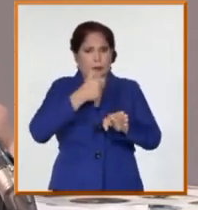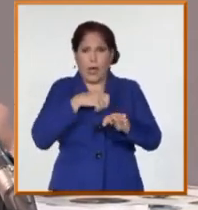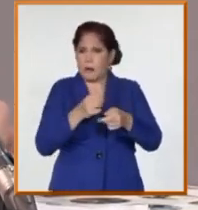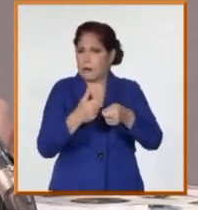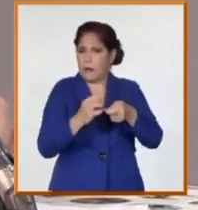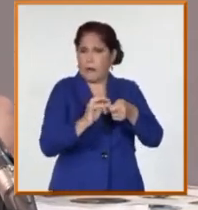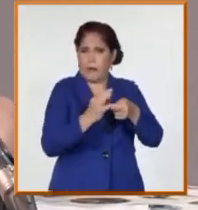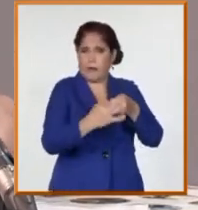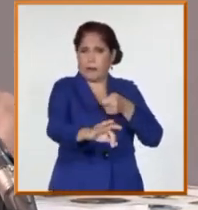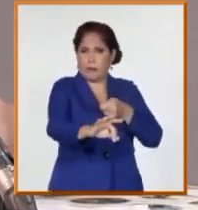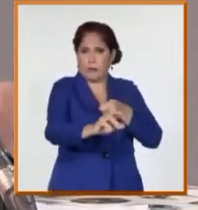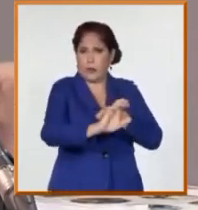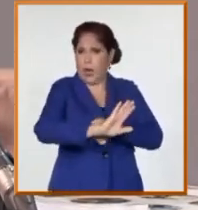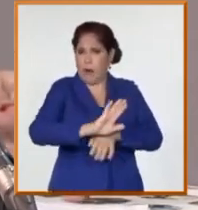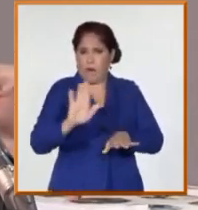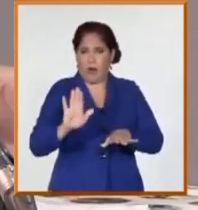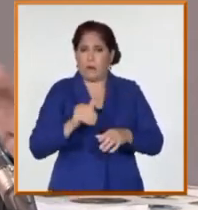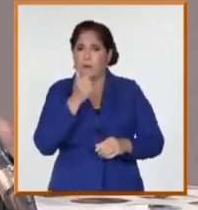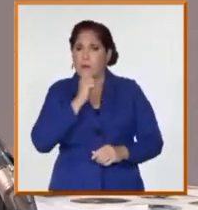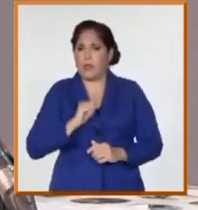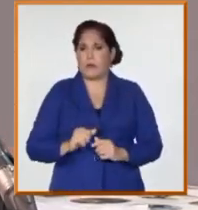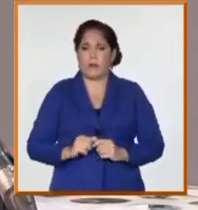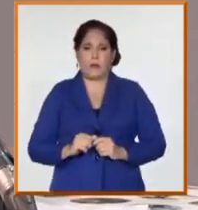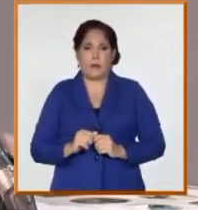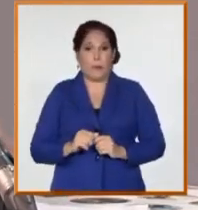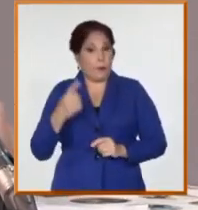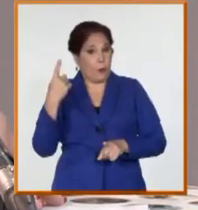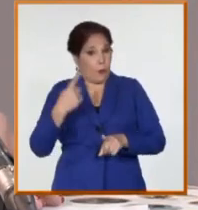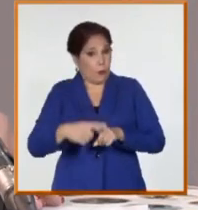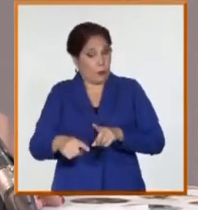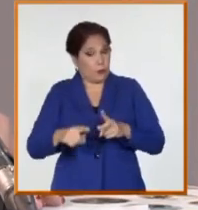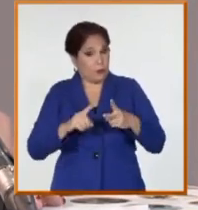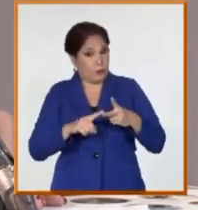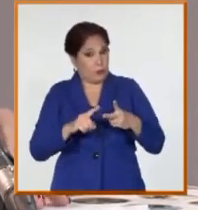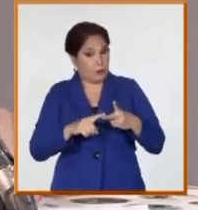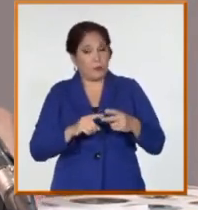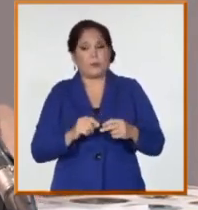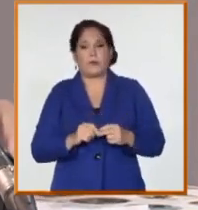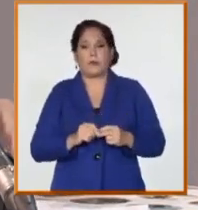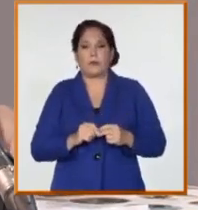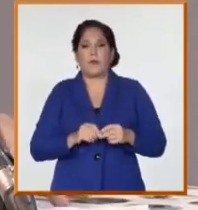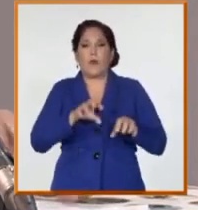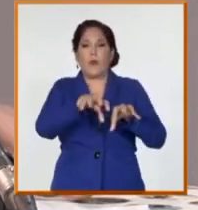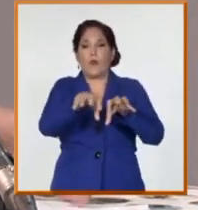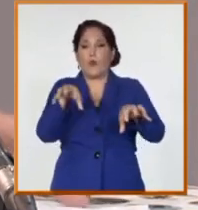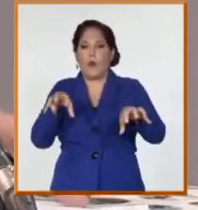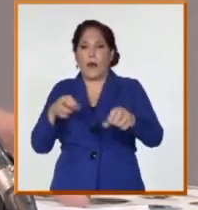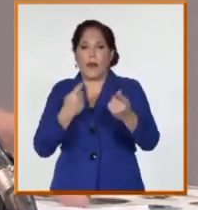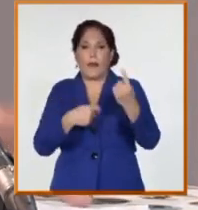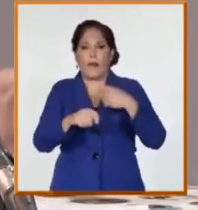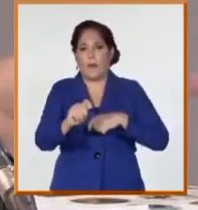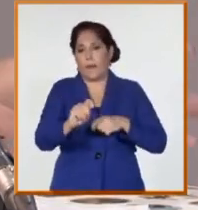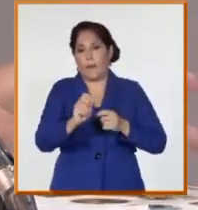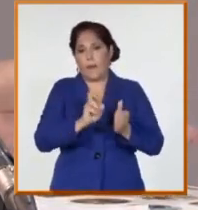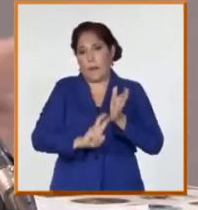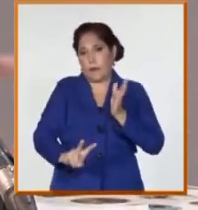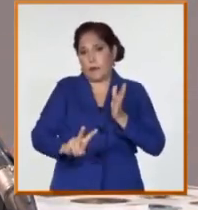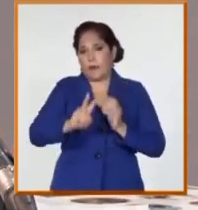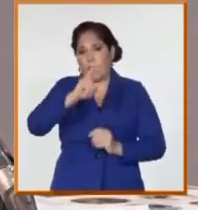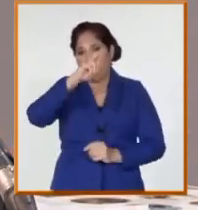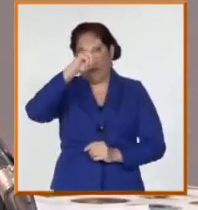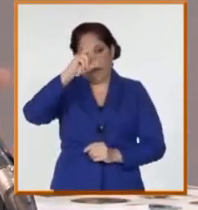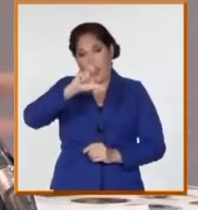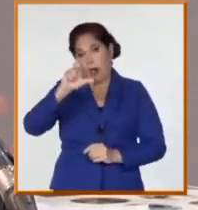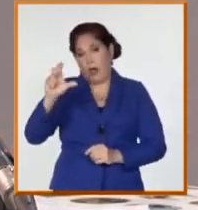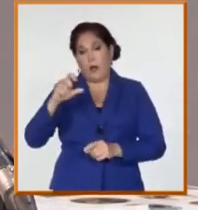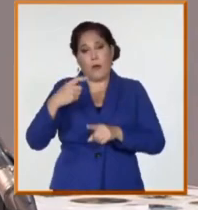su pago también tenemos previsto nosotros tenemos puntos de venta también en Villa Clara y Holguín es decir